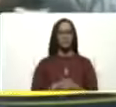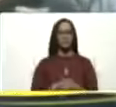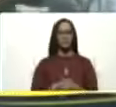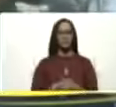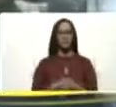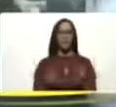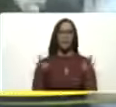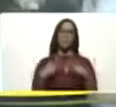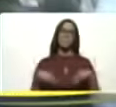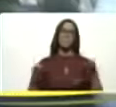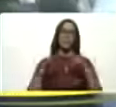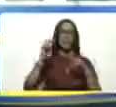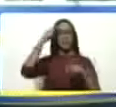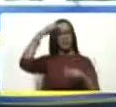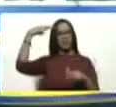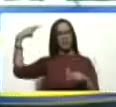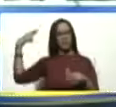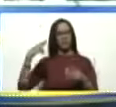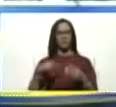Valga la reflexión,